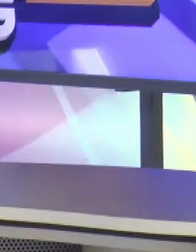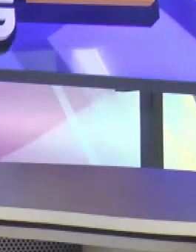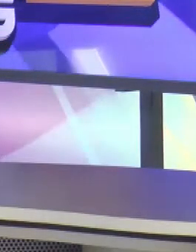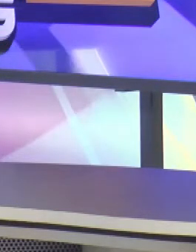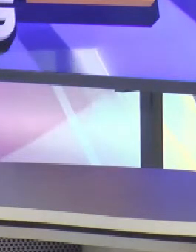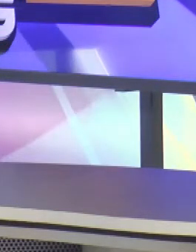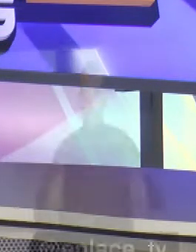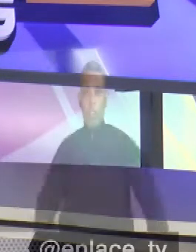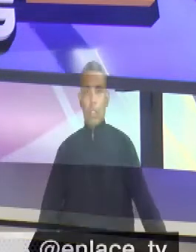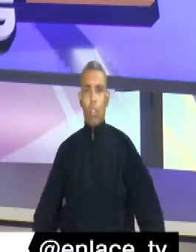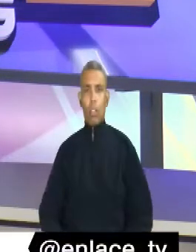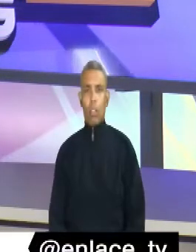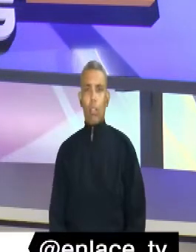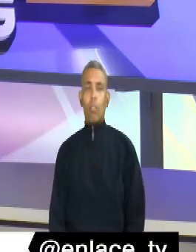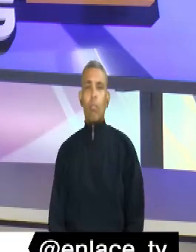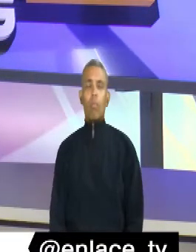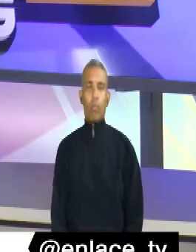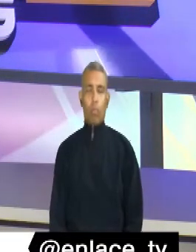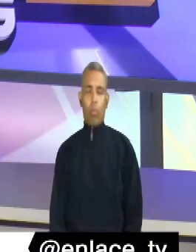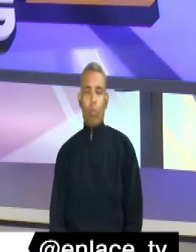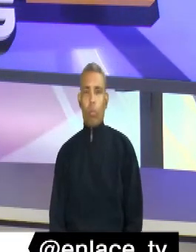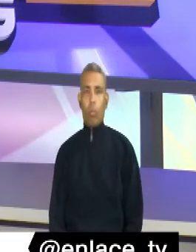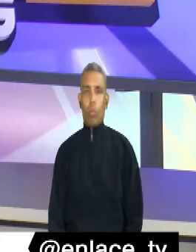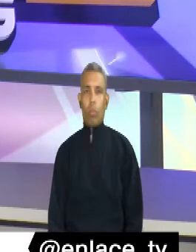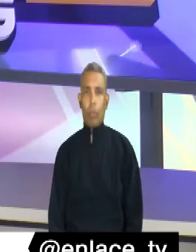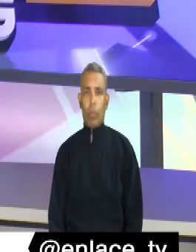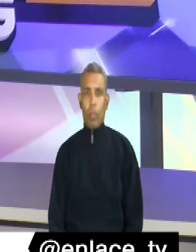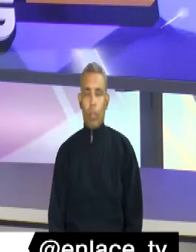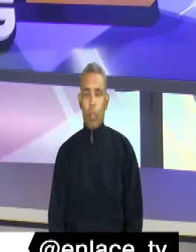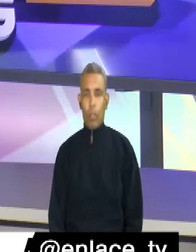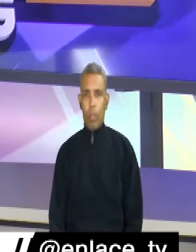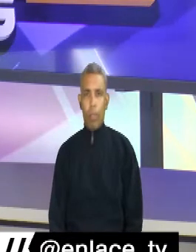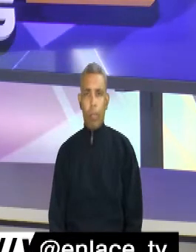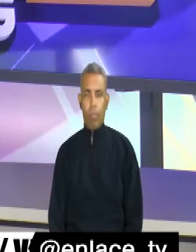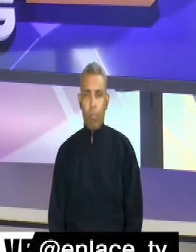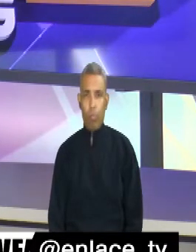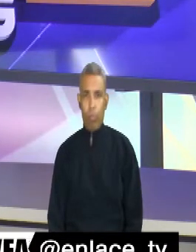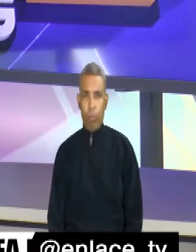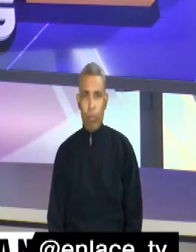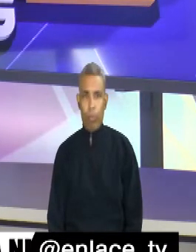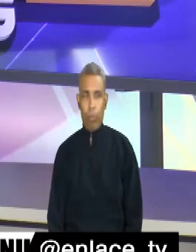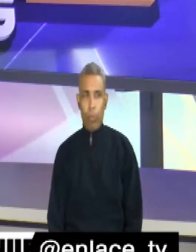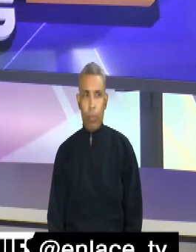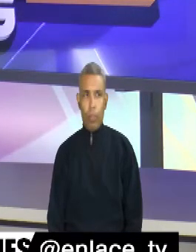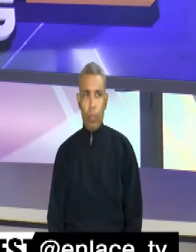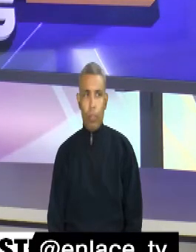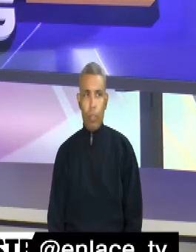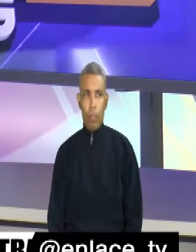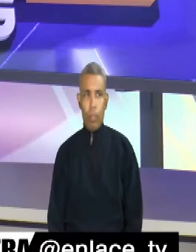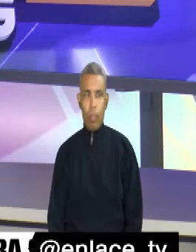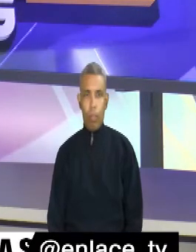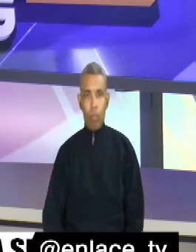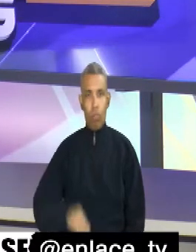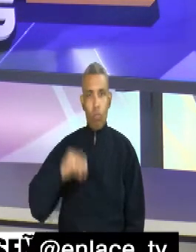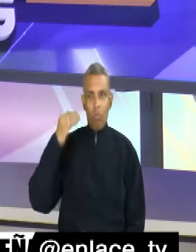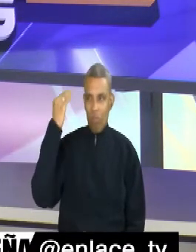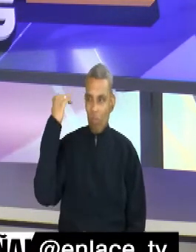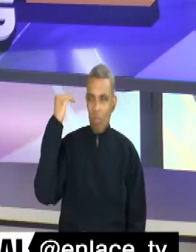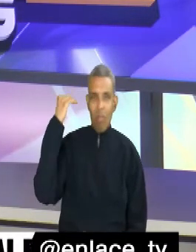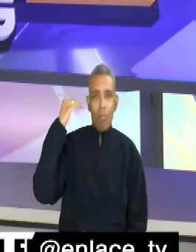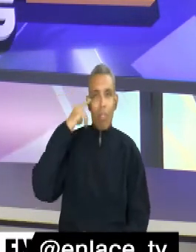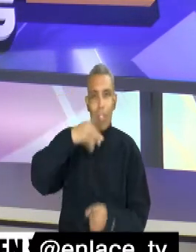Gracias por continuar con nosotros en Enlace Noticias fin de semana. Una vez se conocieron los resultados de las votaciones de